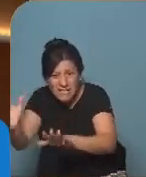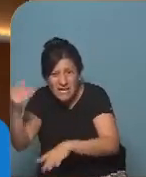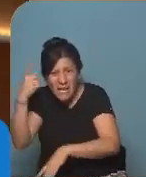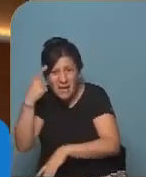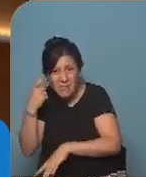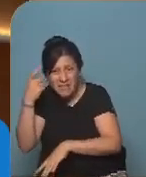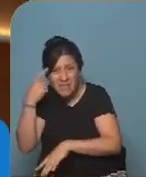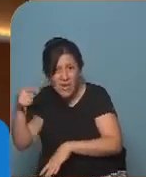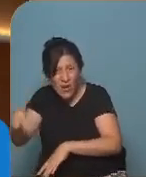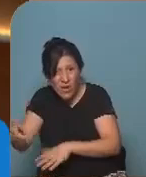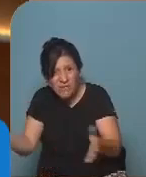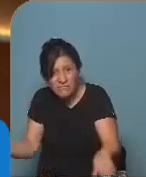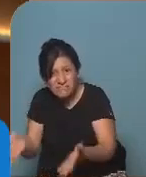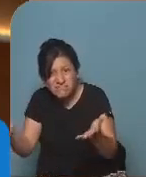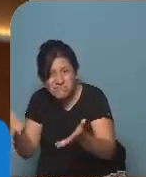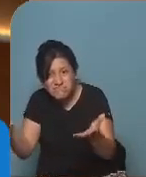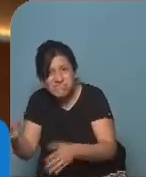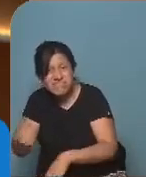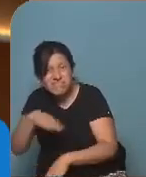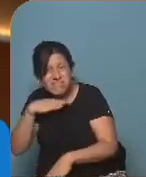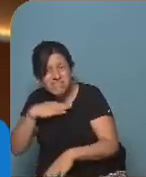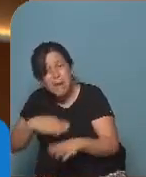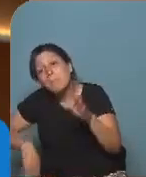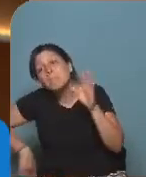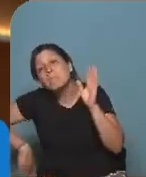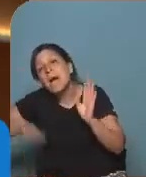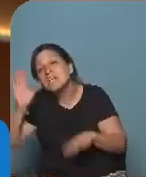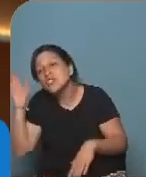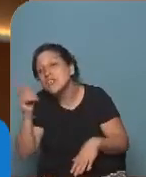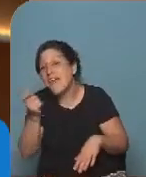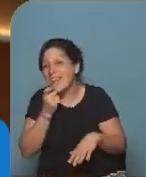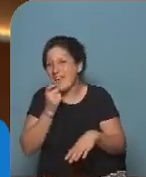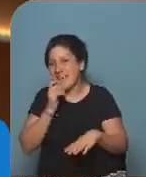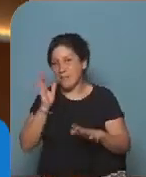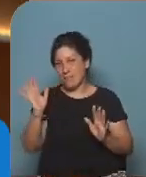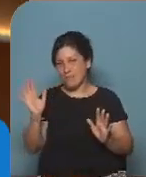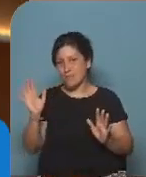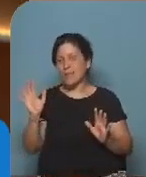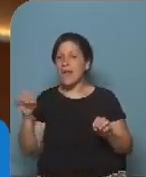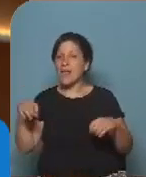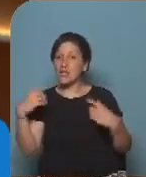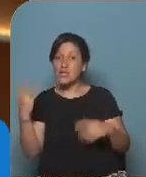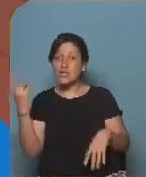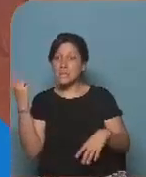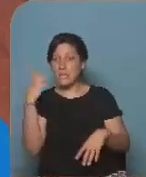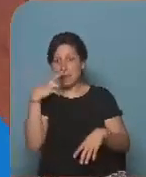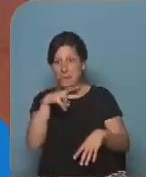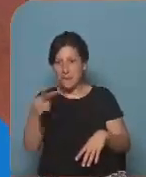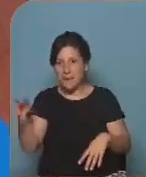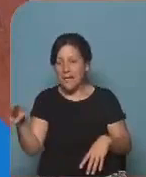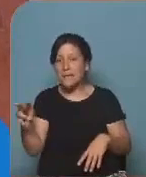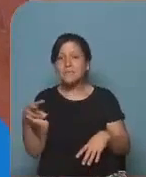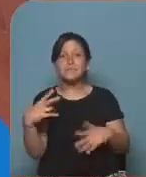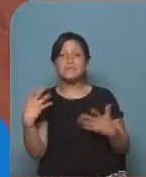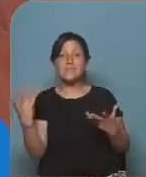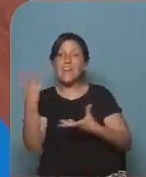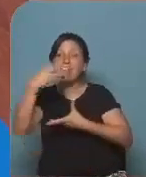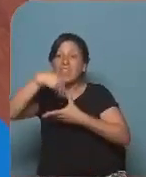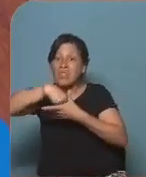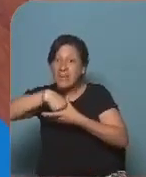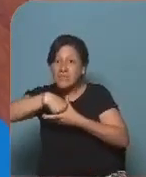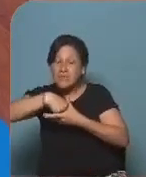incentiva el delito, en la mayor parte de los casos. Entonces, fíjense ustedes que incluso dentro de la ley,